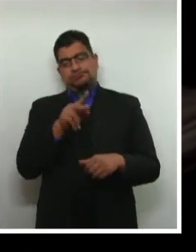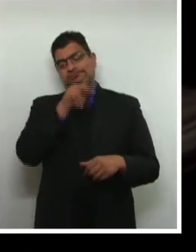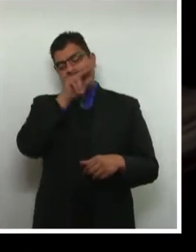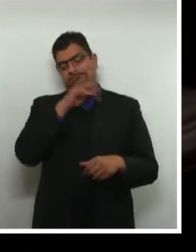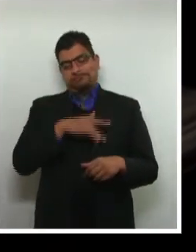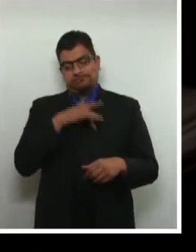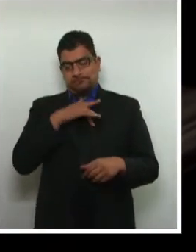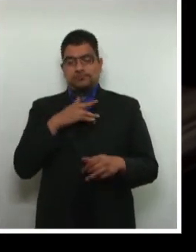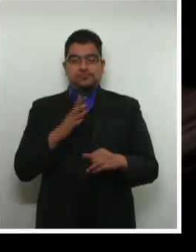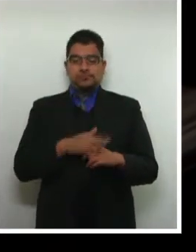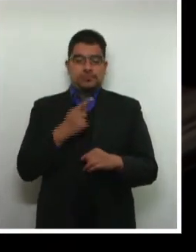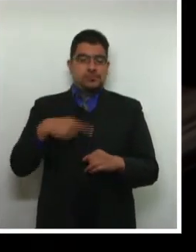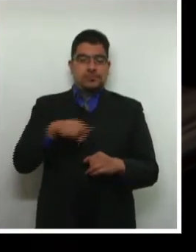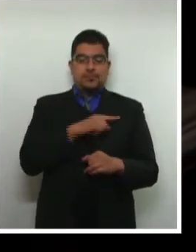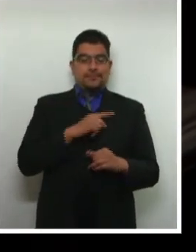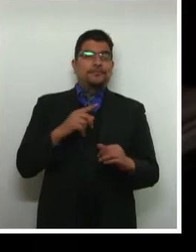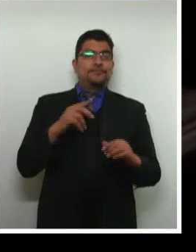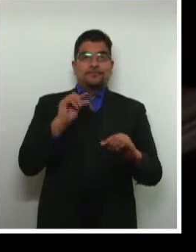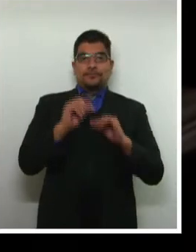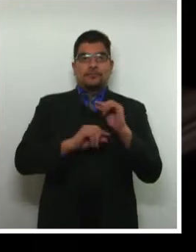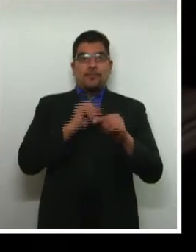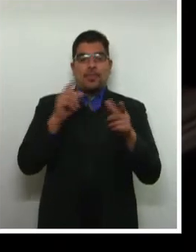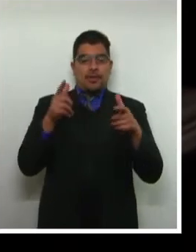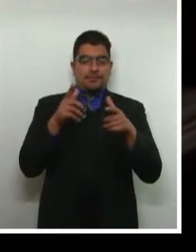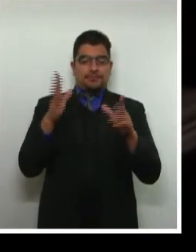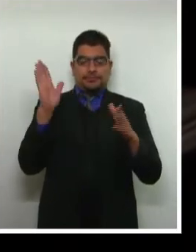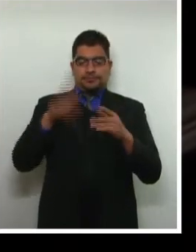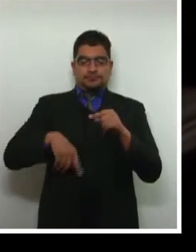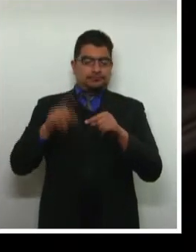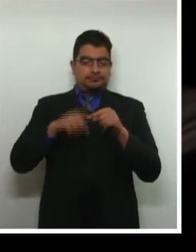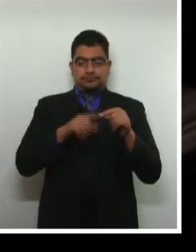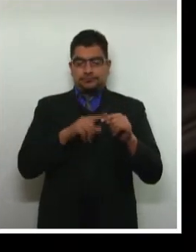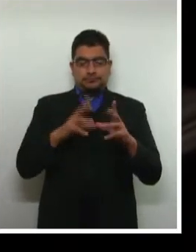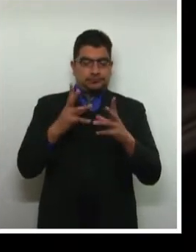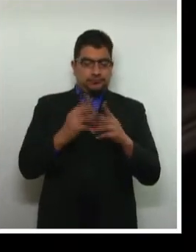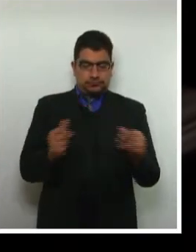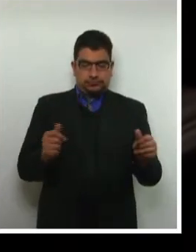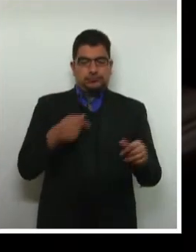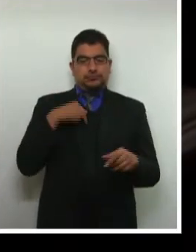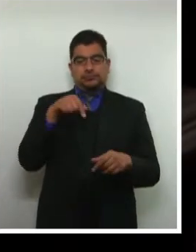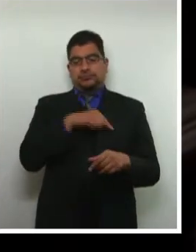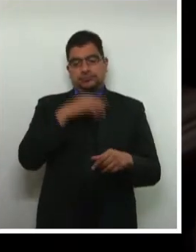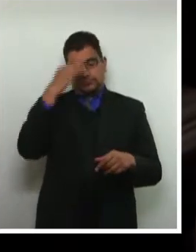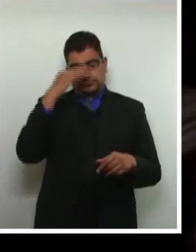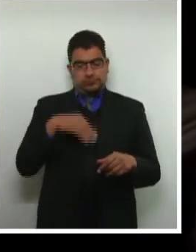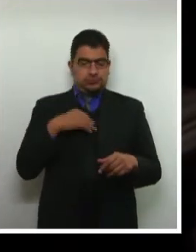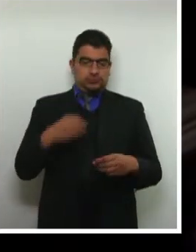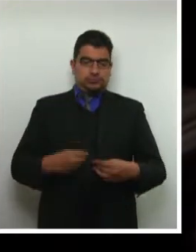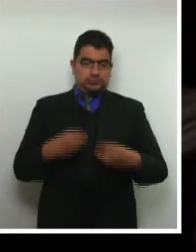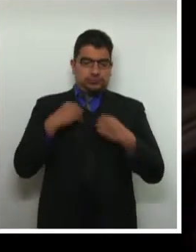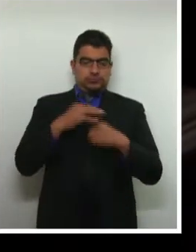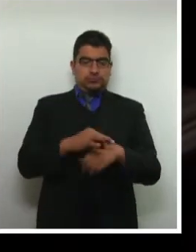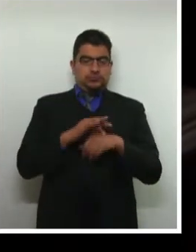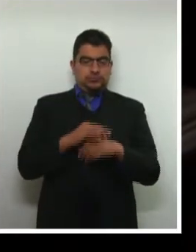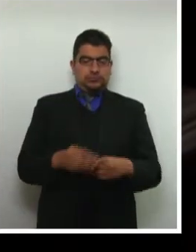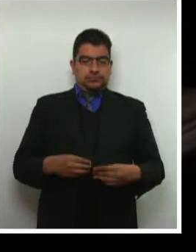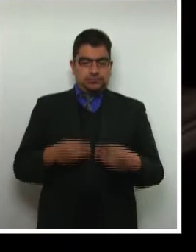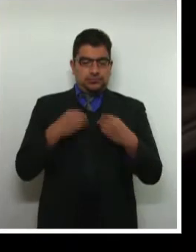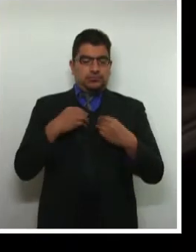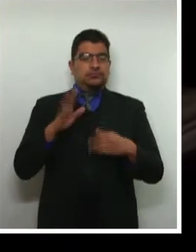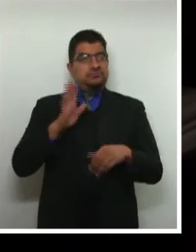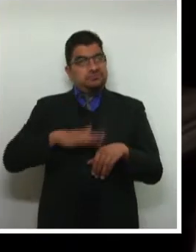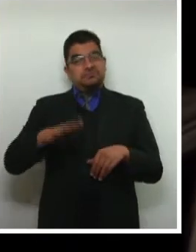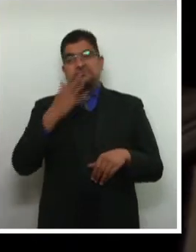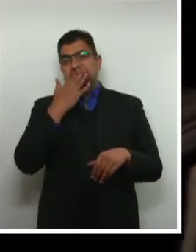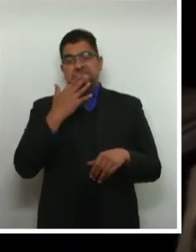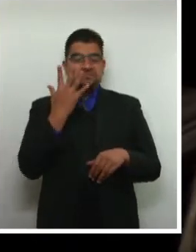preocupado mucho porque estamos perdiendo con eso no solo la posibilidad de vivir y habitar en un lugar más